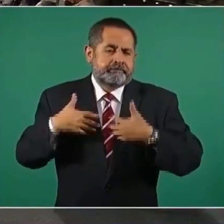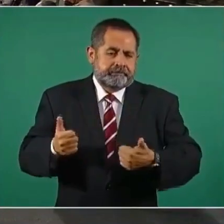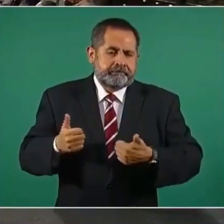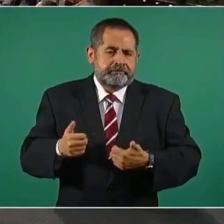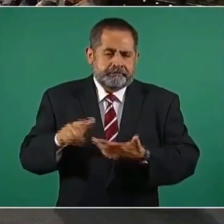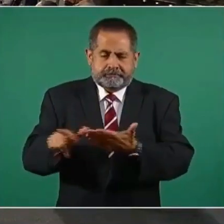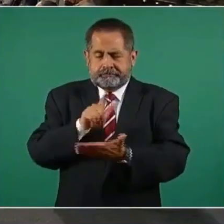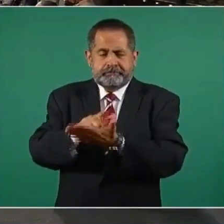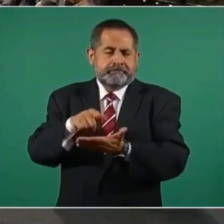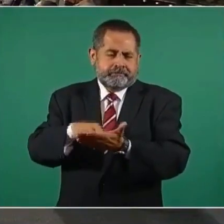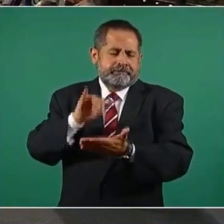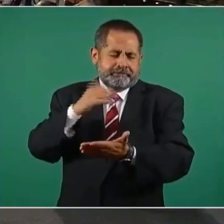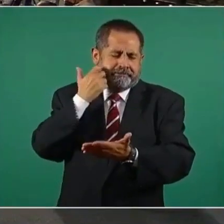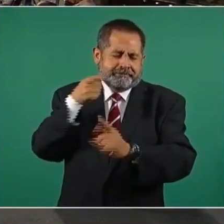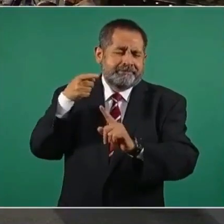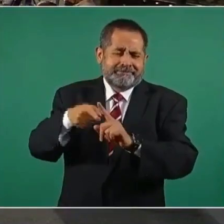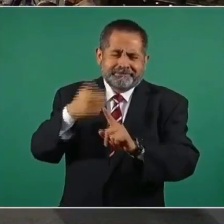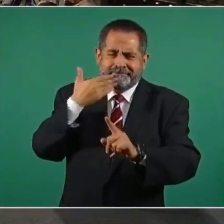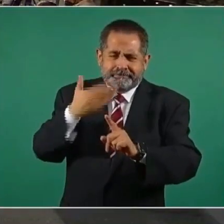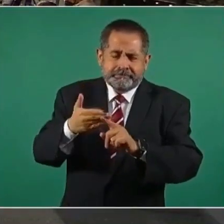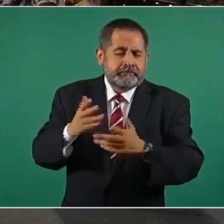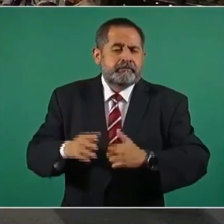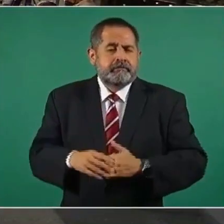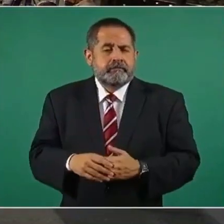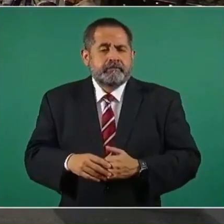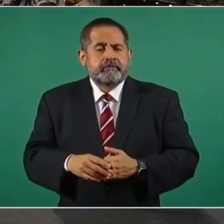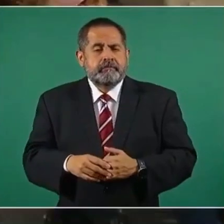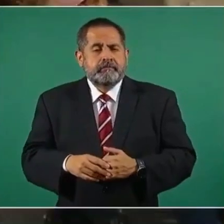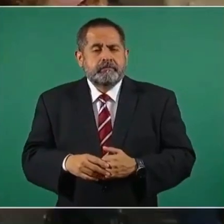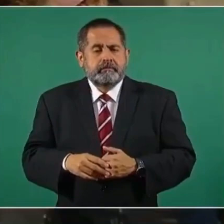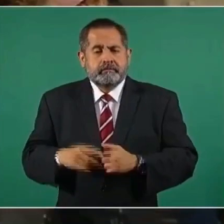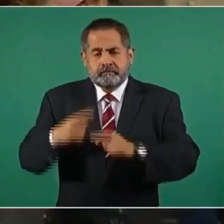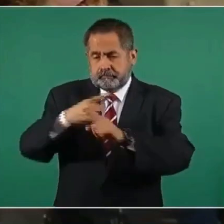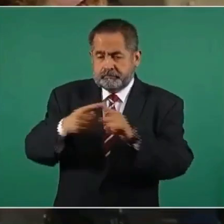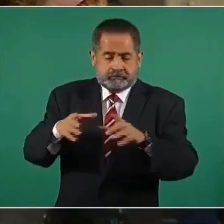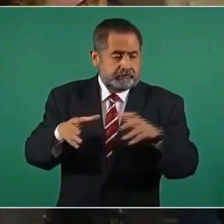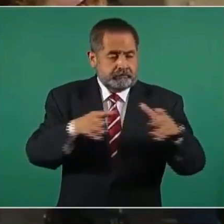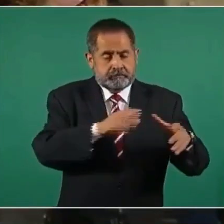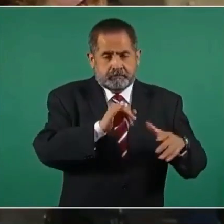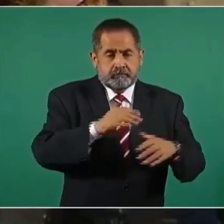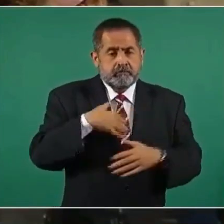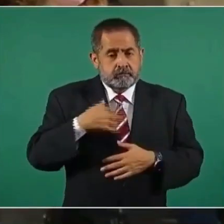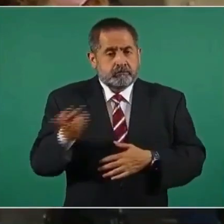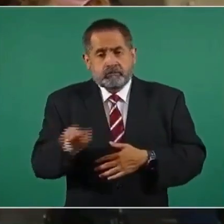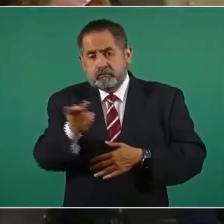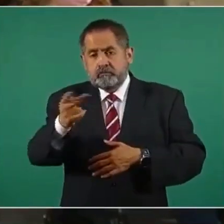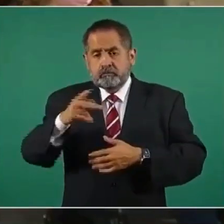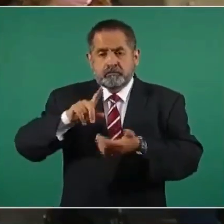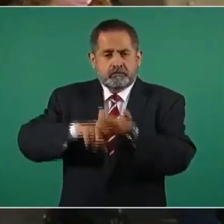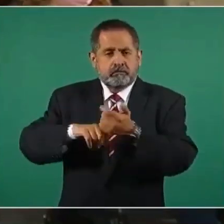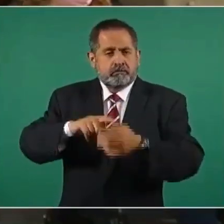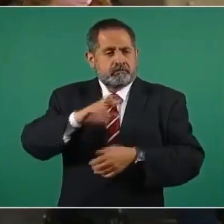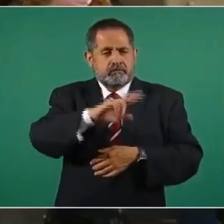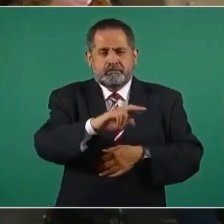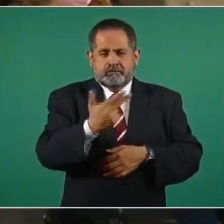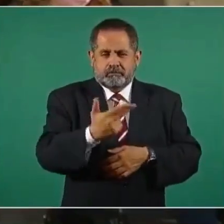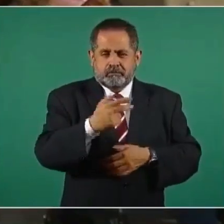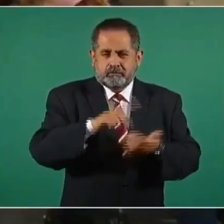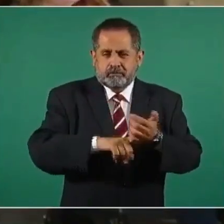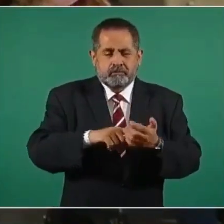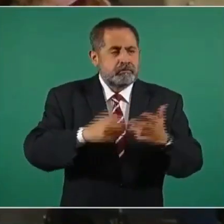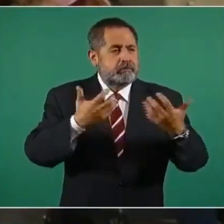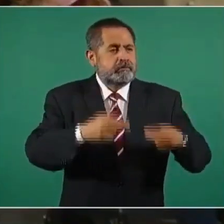de la ley, ¿no? O sea, y que sí hay, y la otra parte que sí porque yo entrevisté incluso a los responsables de recursos humanos de algunas empresas muy